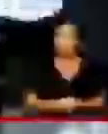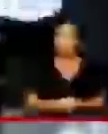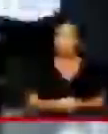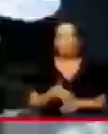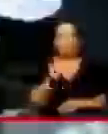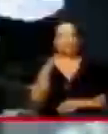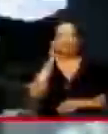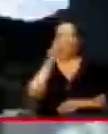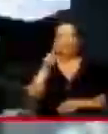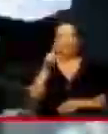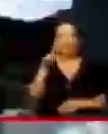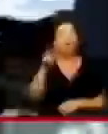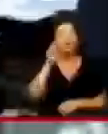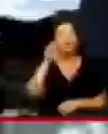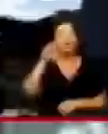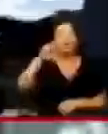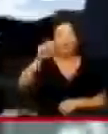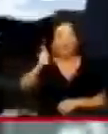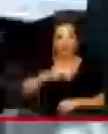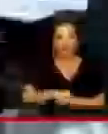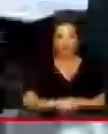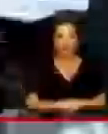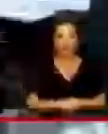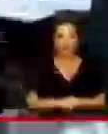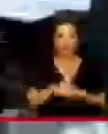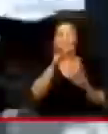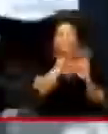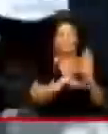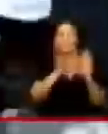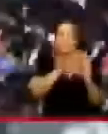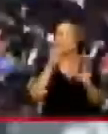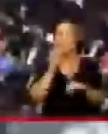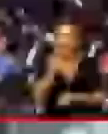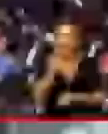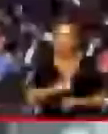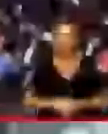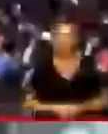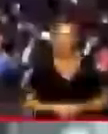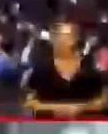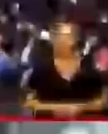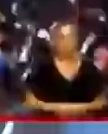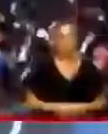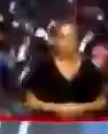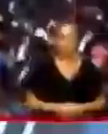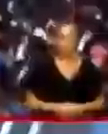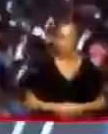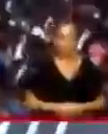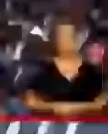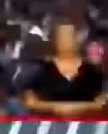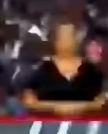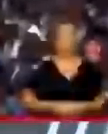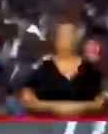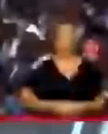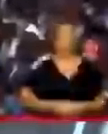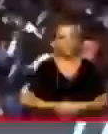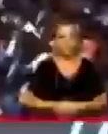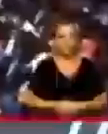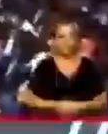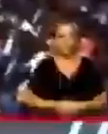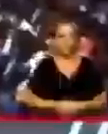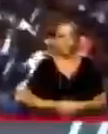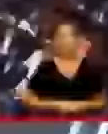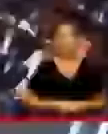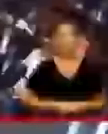más importantes. Esto que hablaba, empieza a moverse la calle, ¿no? Porque empiezan las manifestaciones,